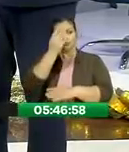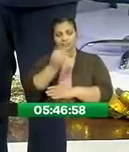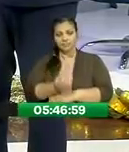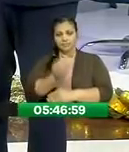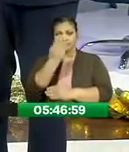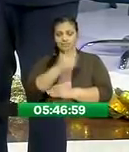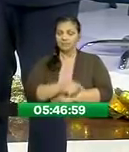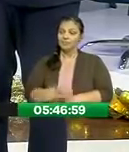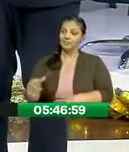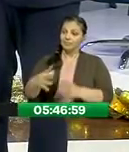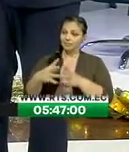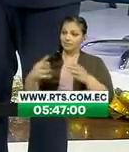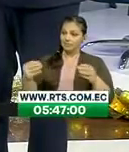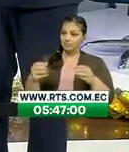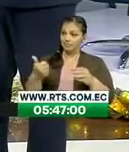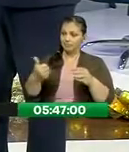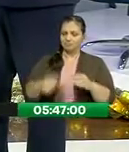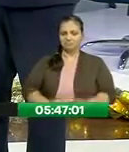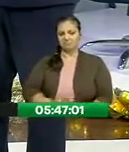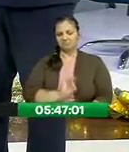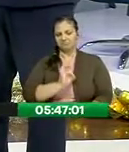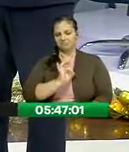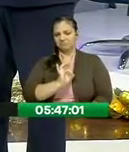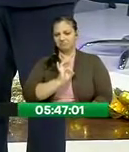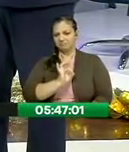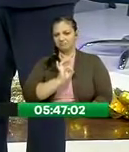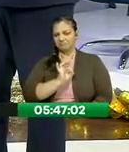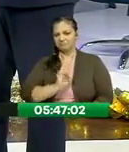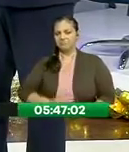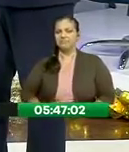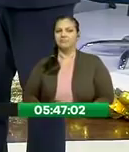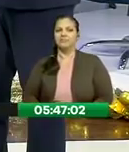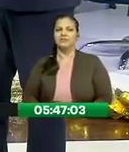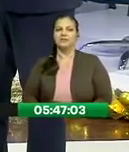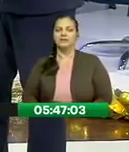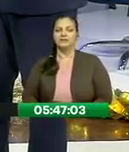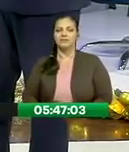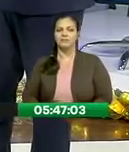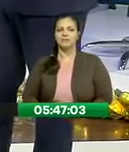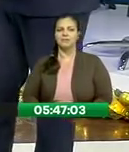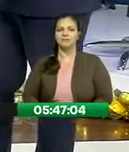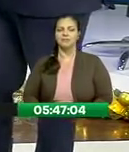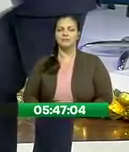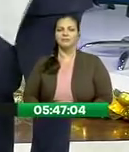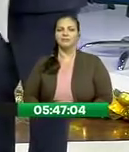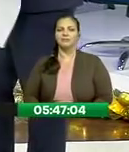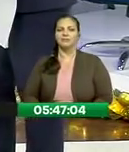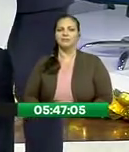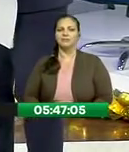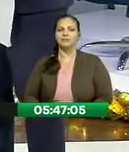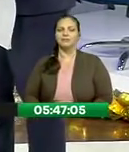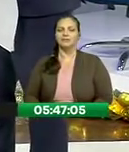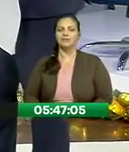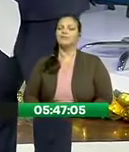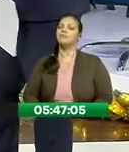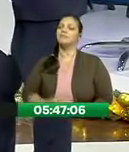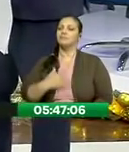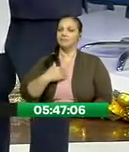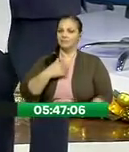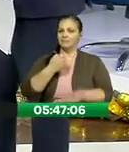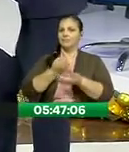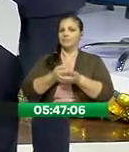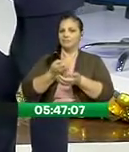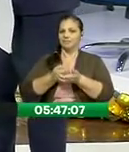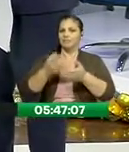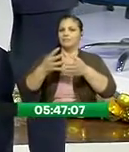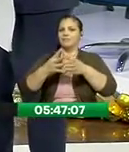Mi papá ya está punto caramelo. Punto caramelo. Ayer me fui al mercado. ¿Se fue al mercado? Compré mi papaya. ¿Ya? Y la